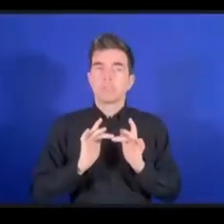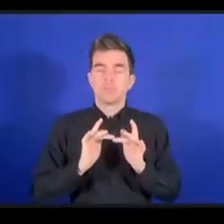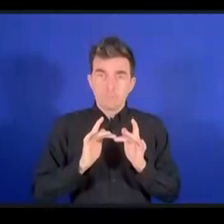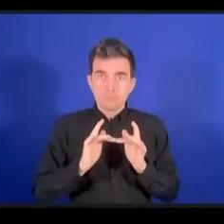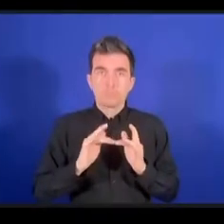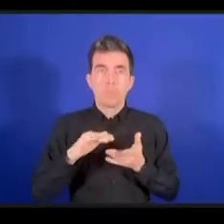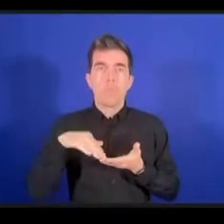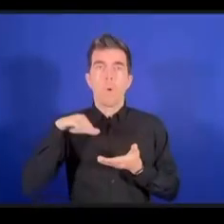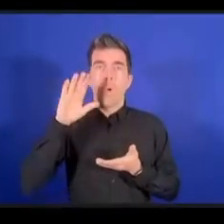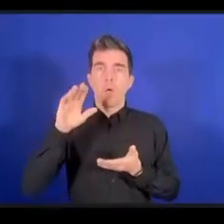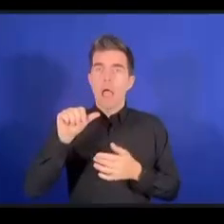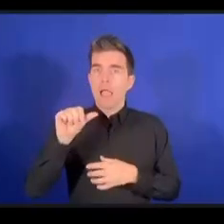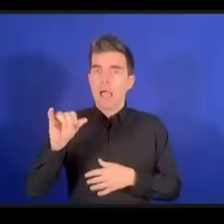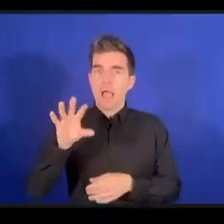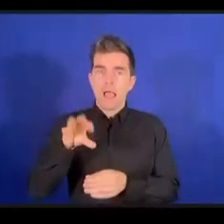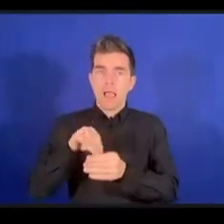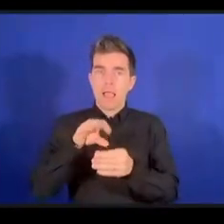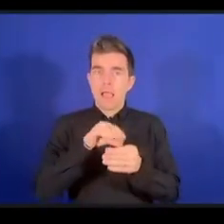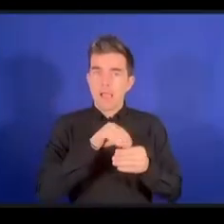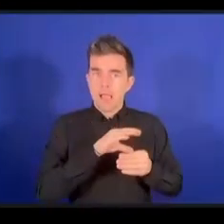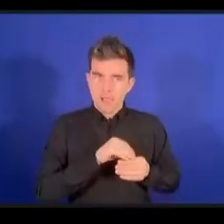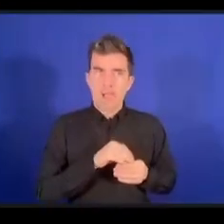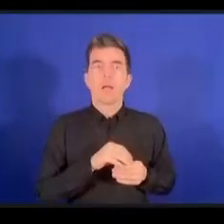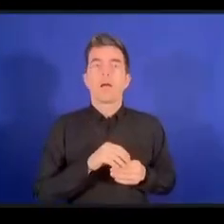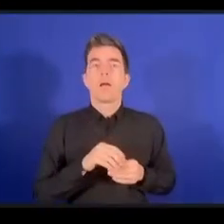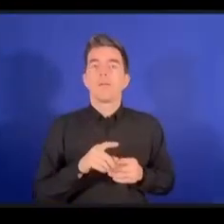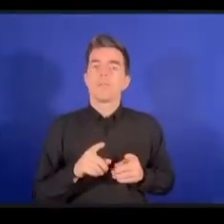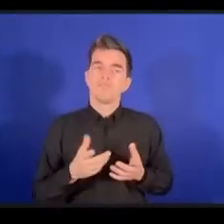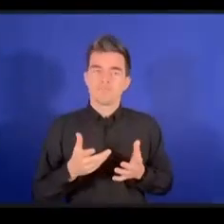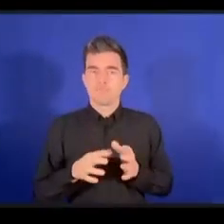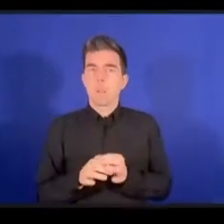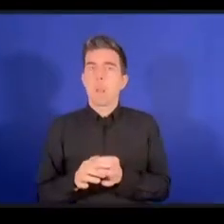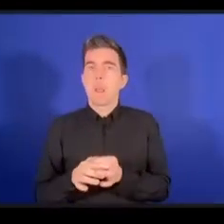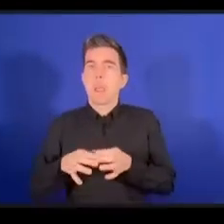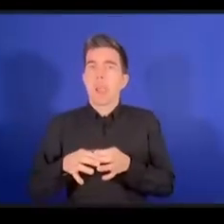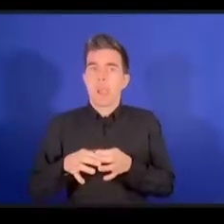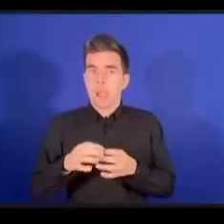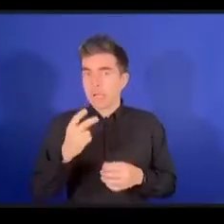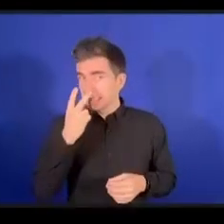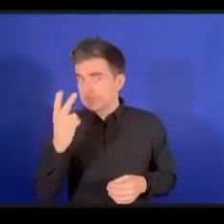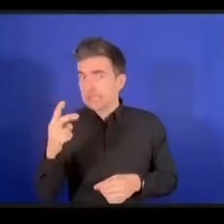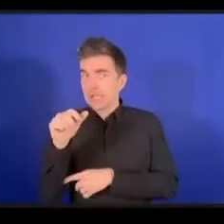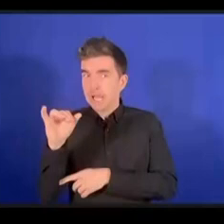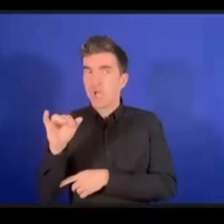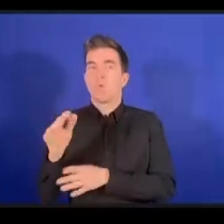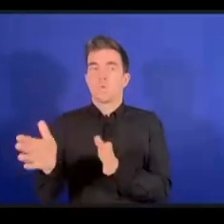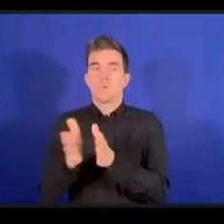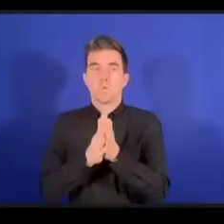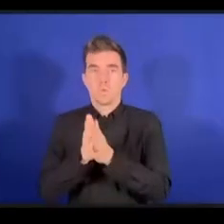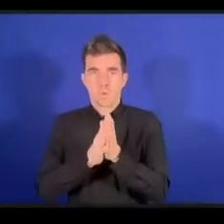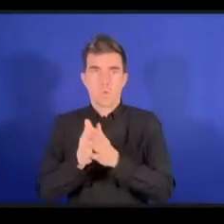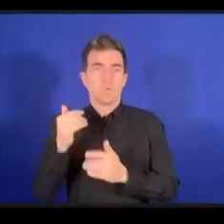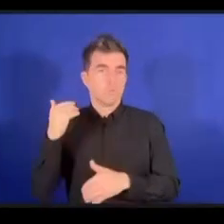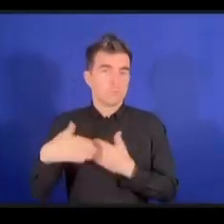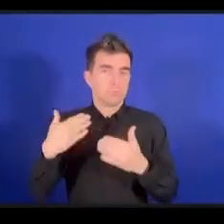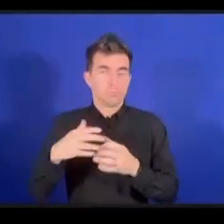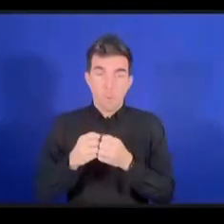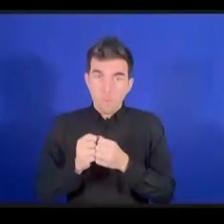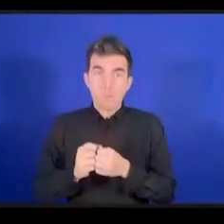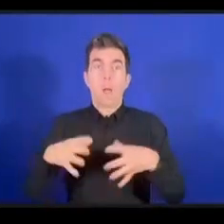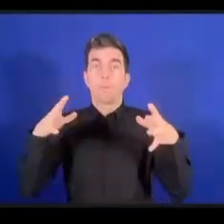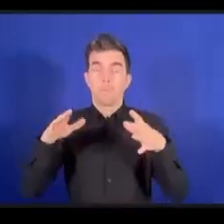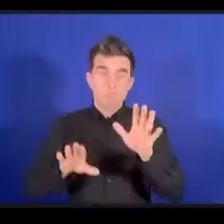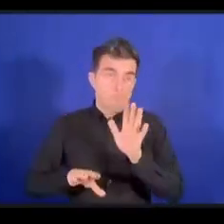Nicho dentro del del ámbito de de la Inteligencia artificial que es justamente la Inteligencia